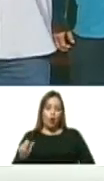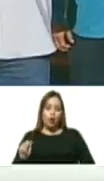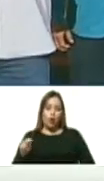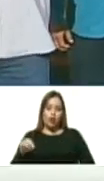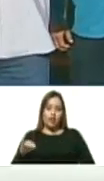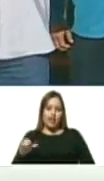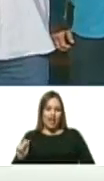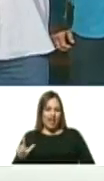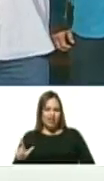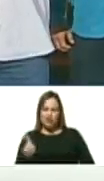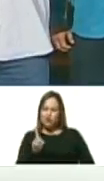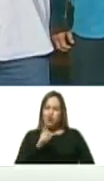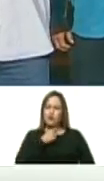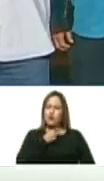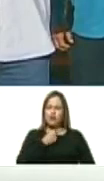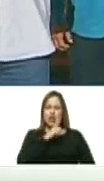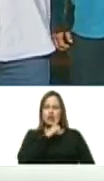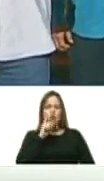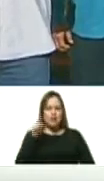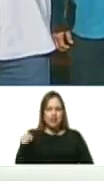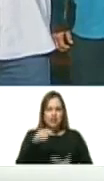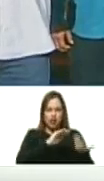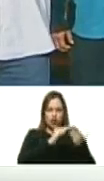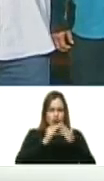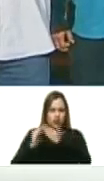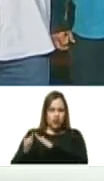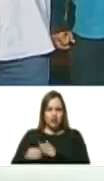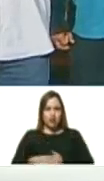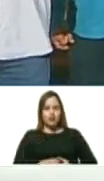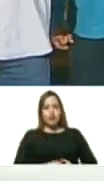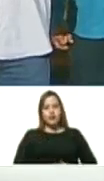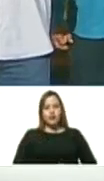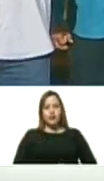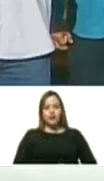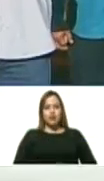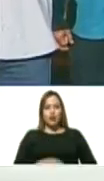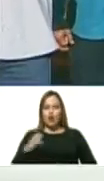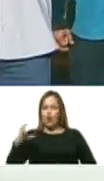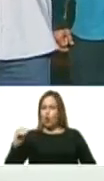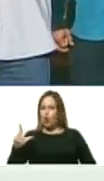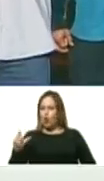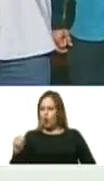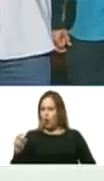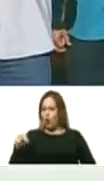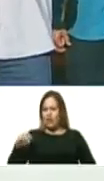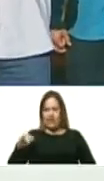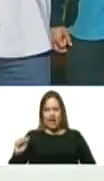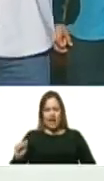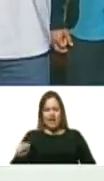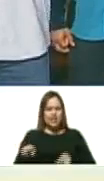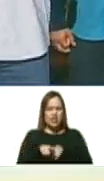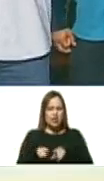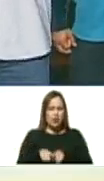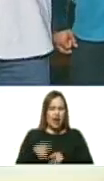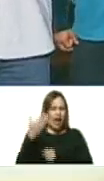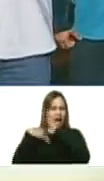No me gusta mucho el nombre de ese urbanismo. Colonial, colonia,